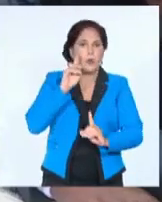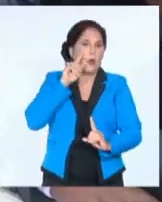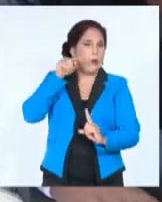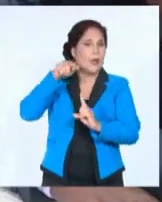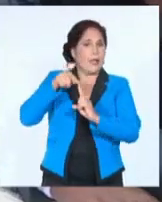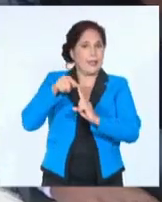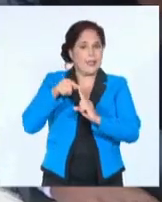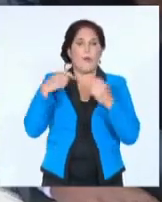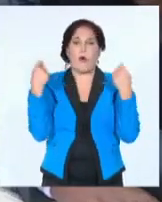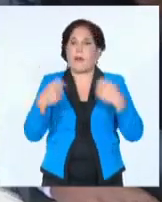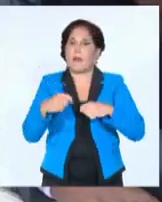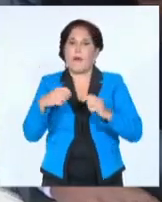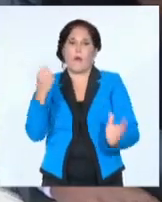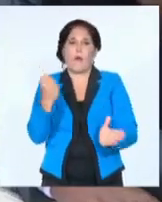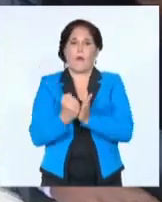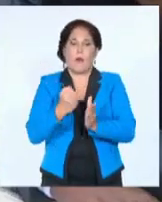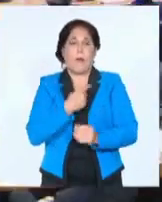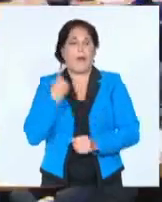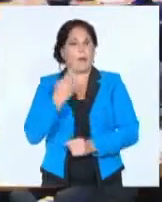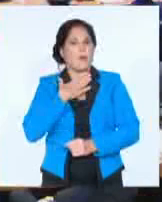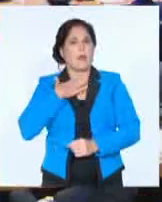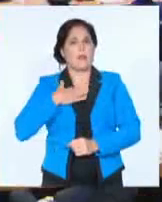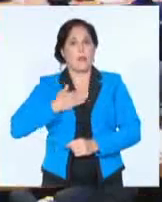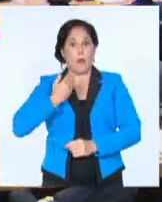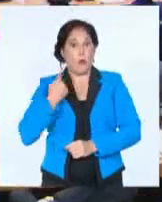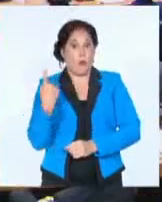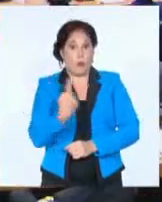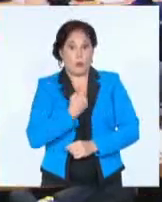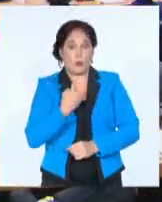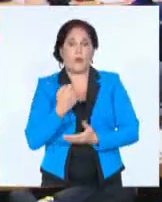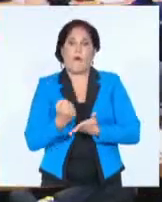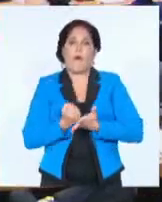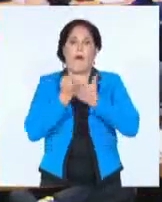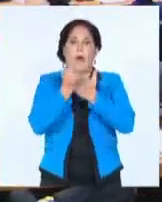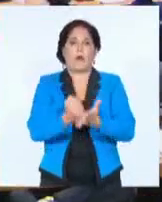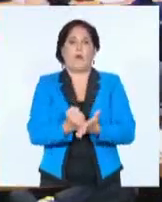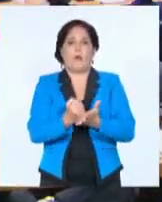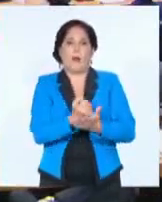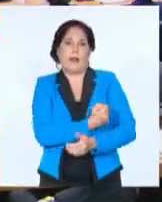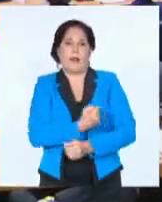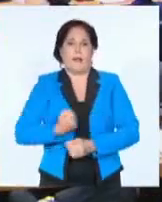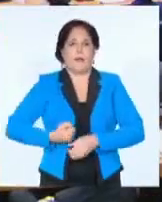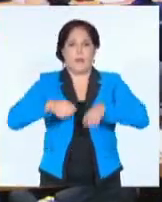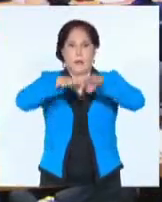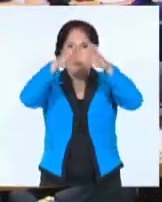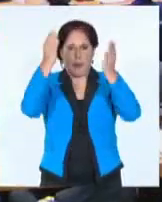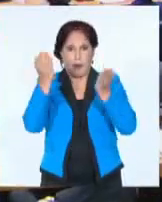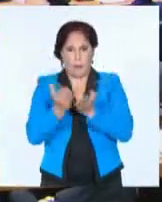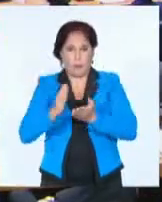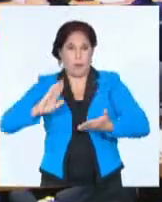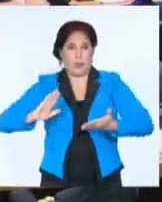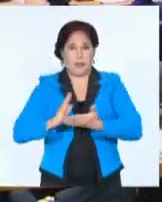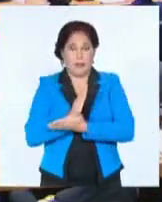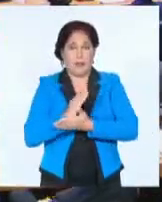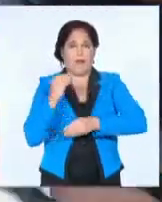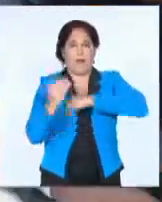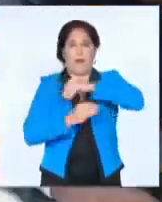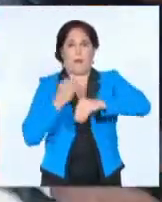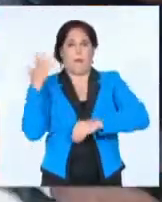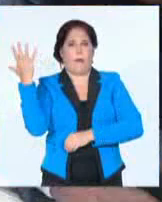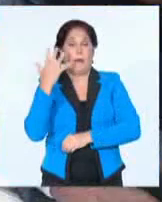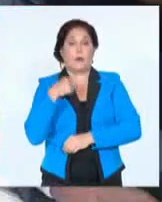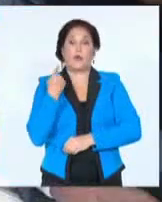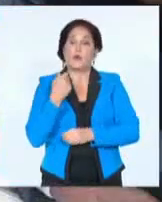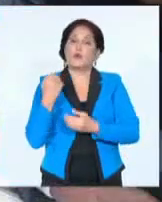superiores confirman la firme voluntad del país de contribuir a los esfuerzos globales. Paralelamente, Cuba promueve la